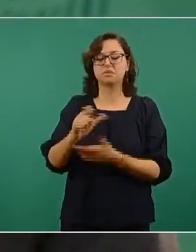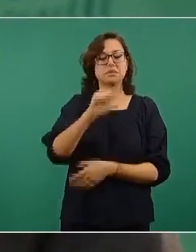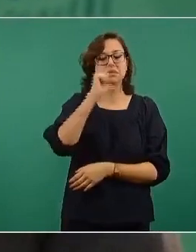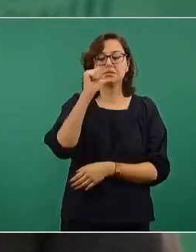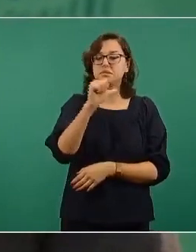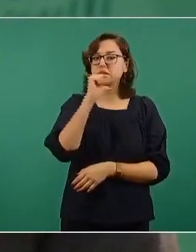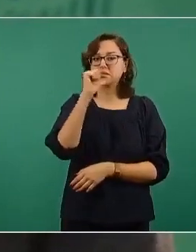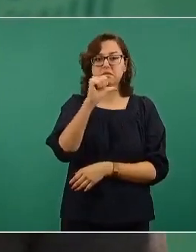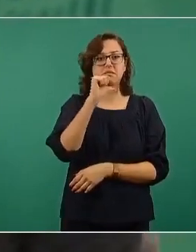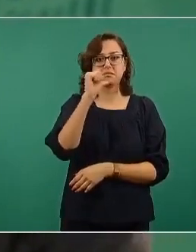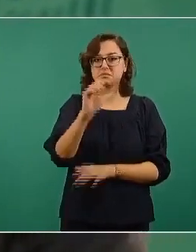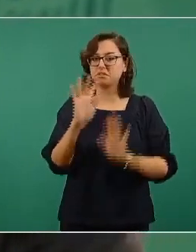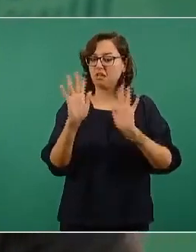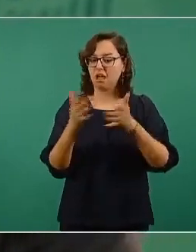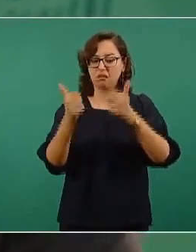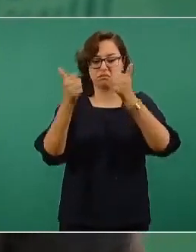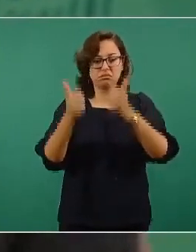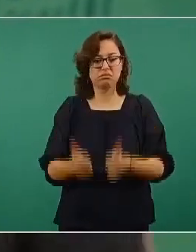y